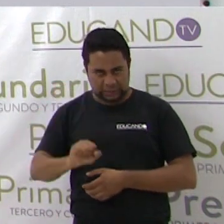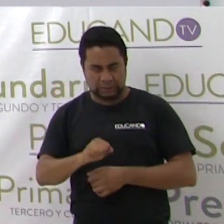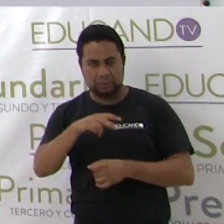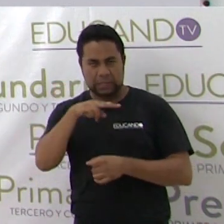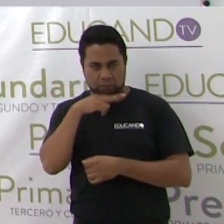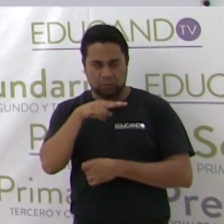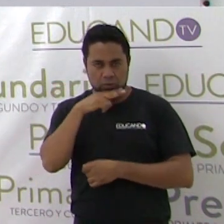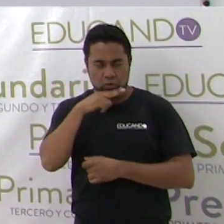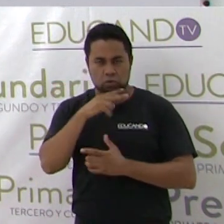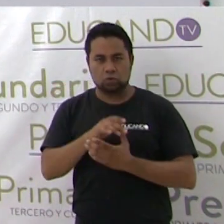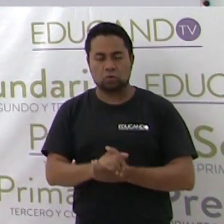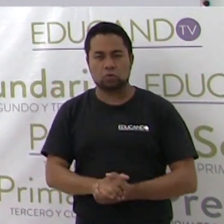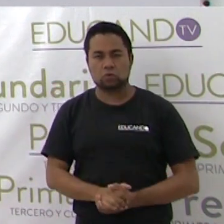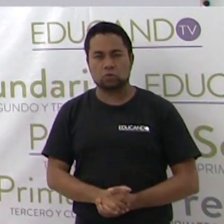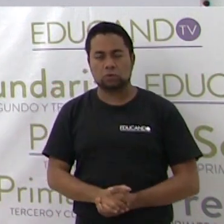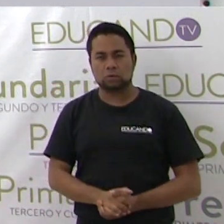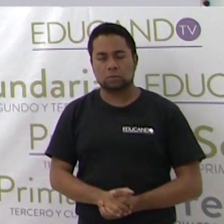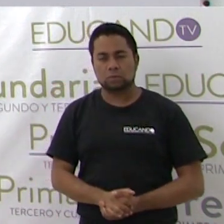bien,